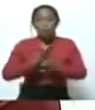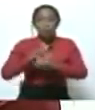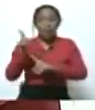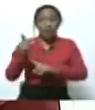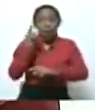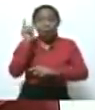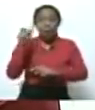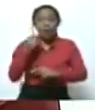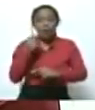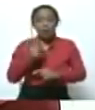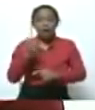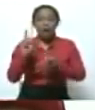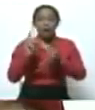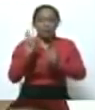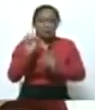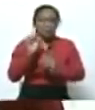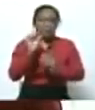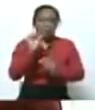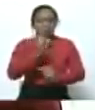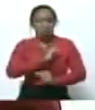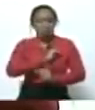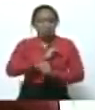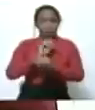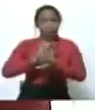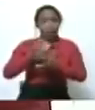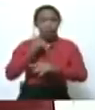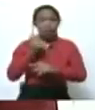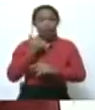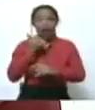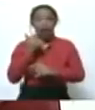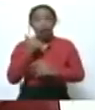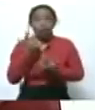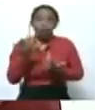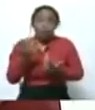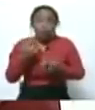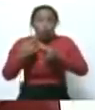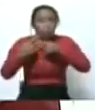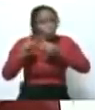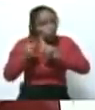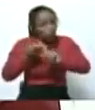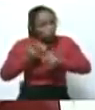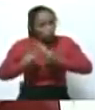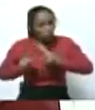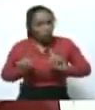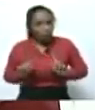¿ves? Que ya él se atreva a decirlo otra cosa.